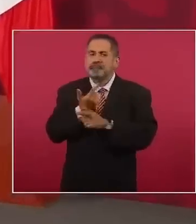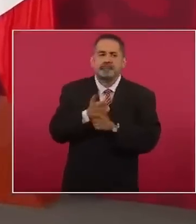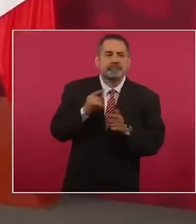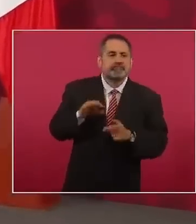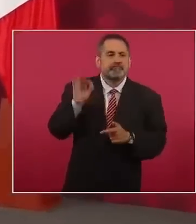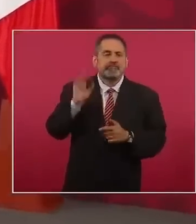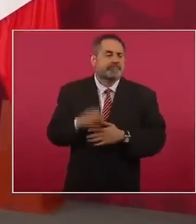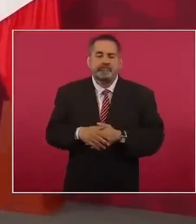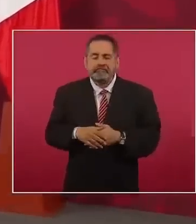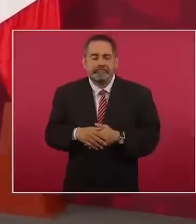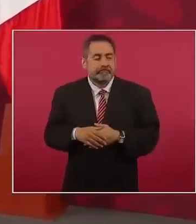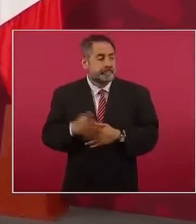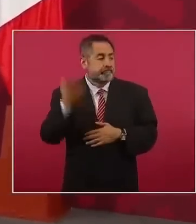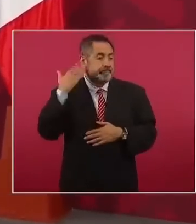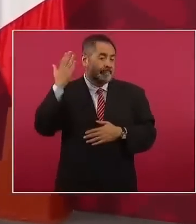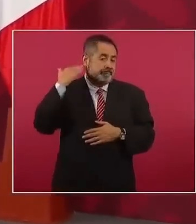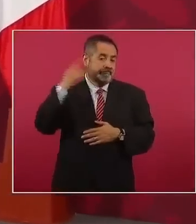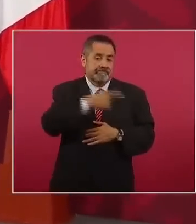la corrupción.